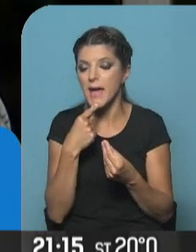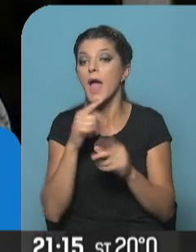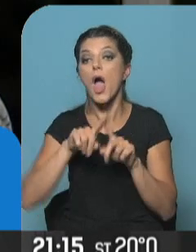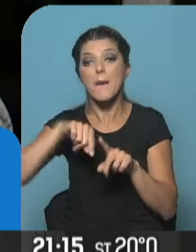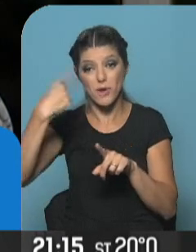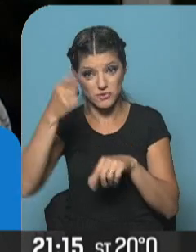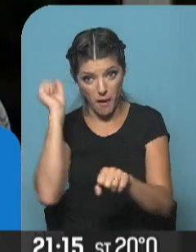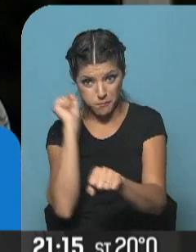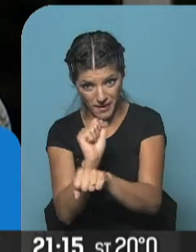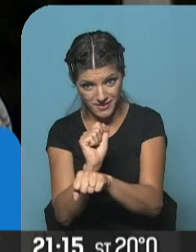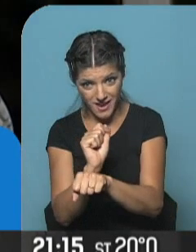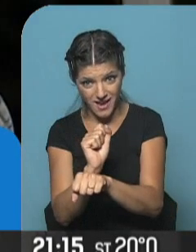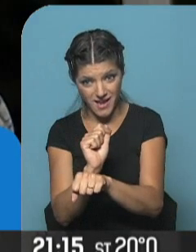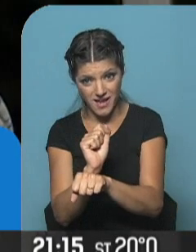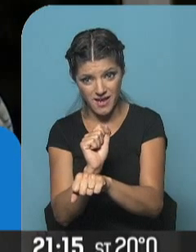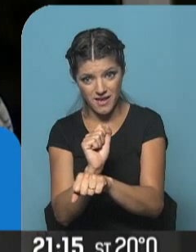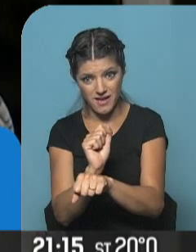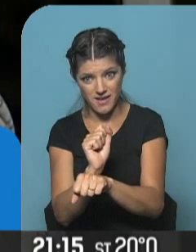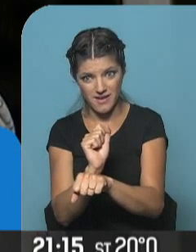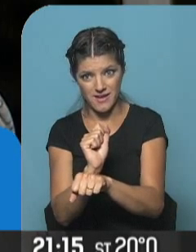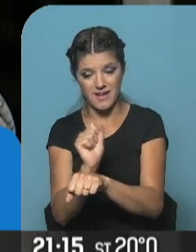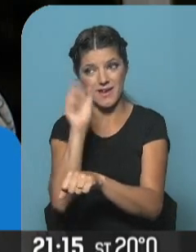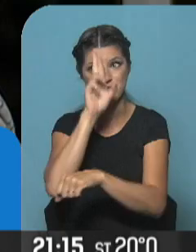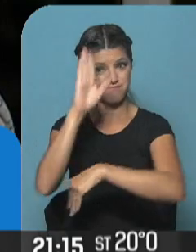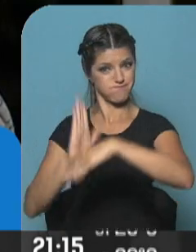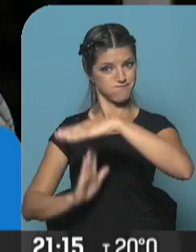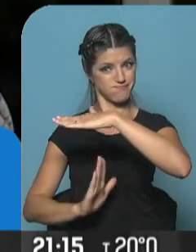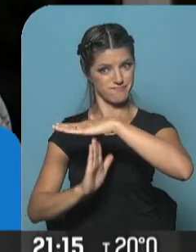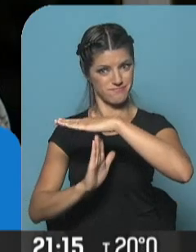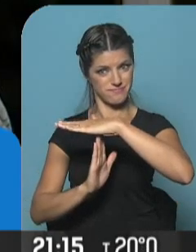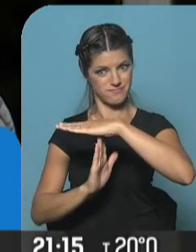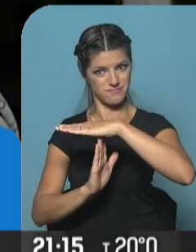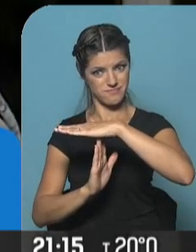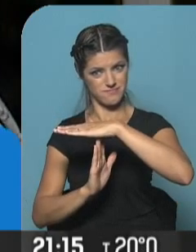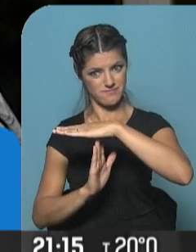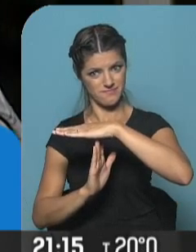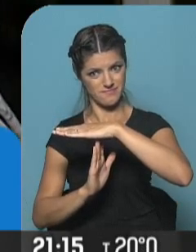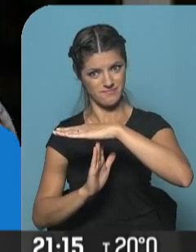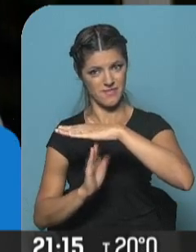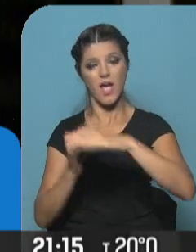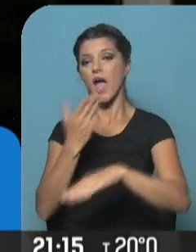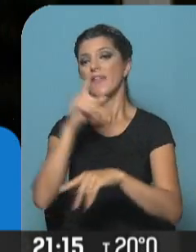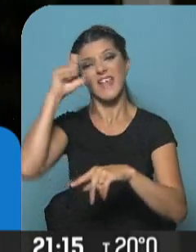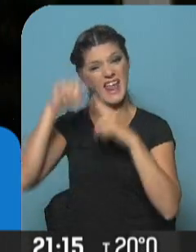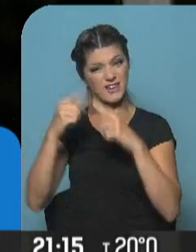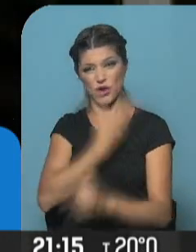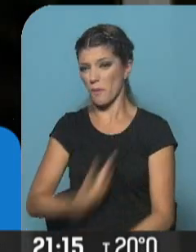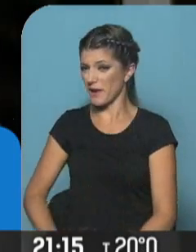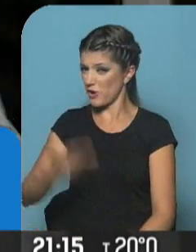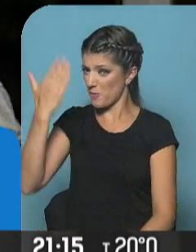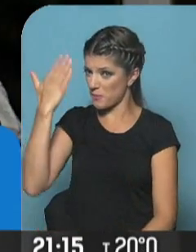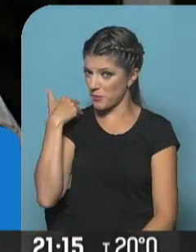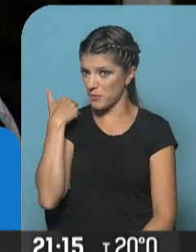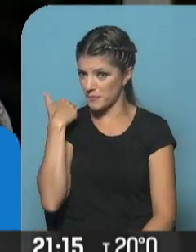próxima detención abarca la máxima autoridad del anterior gobierno. Mire, yo creo que hay que ir mucho